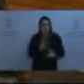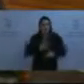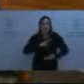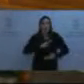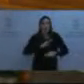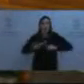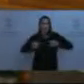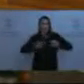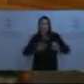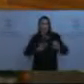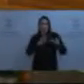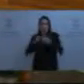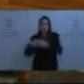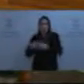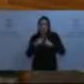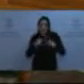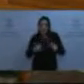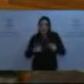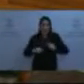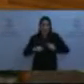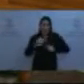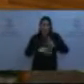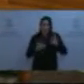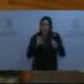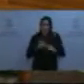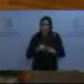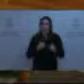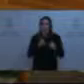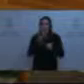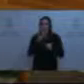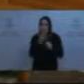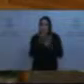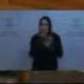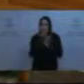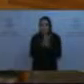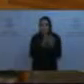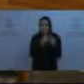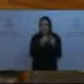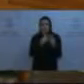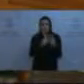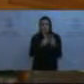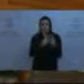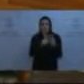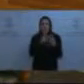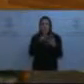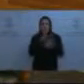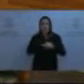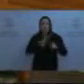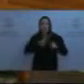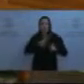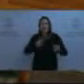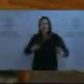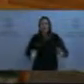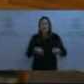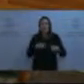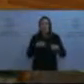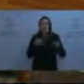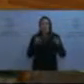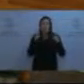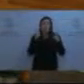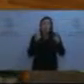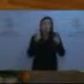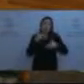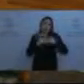decisión de las comunidades asturianas. En cuanto a la segunda motivación para aprobar unas nuevas bases de subvenciones, se encuentra la simplificación